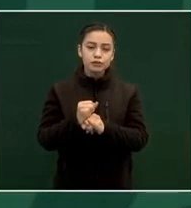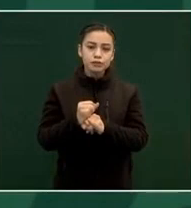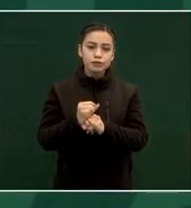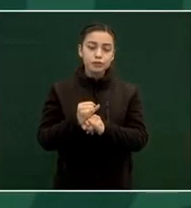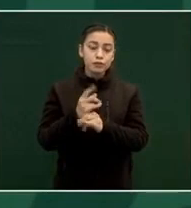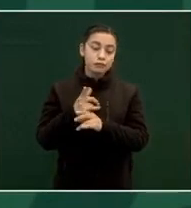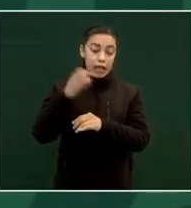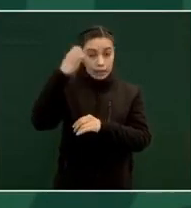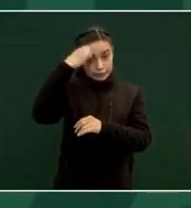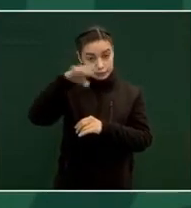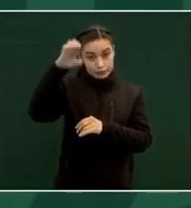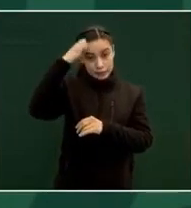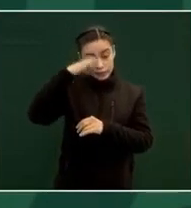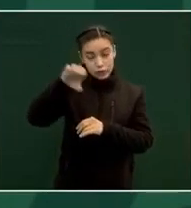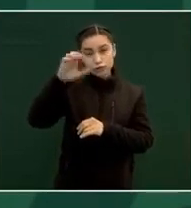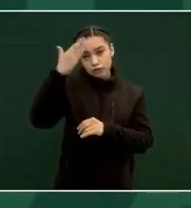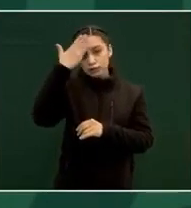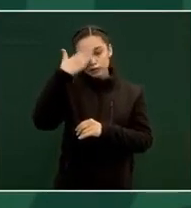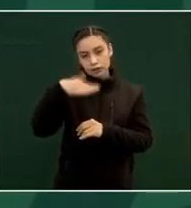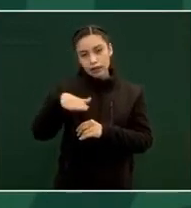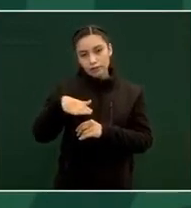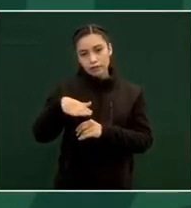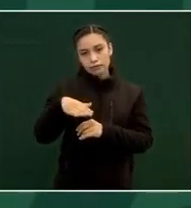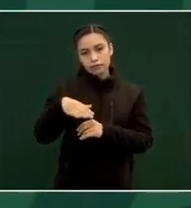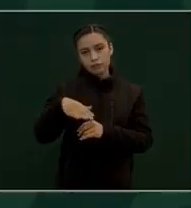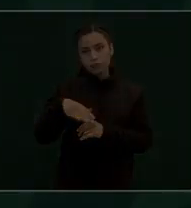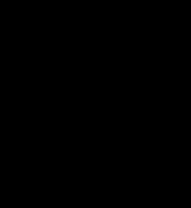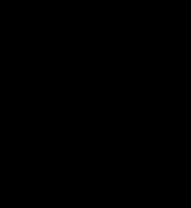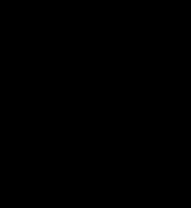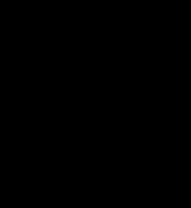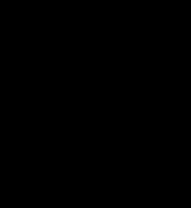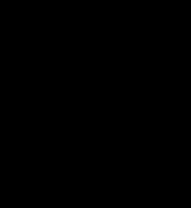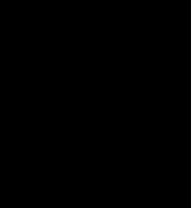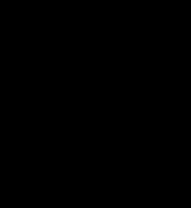expertos, en política exterior.